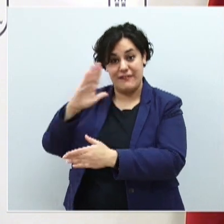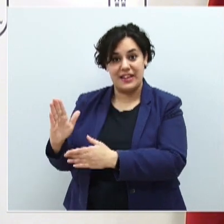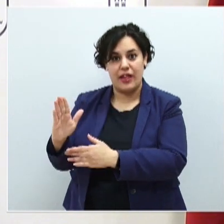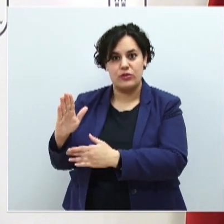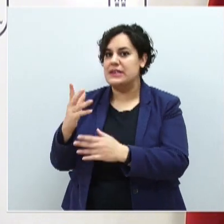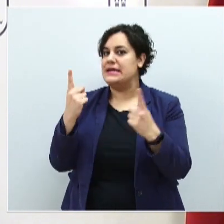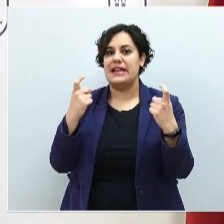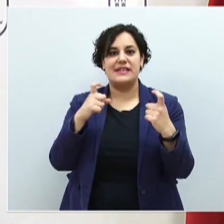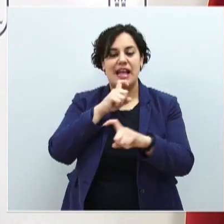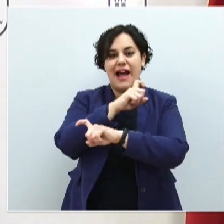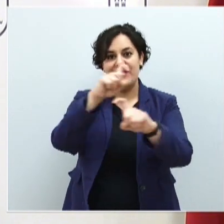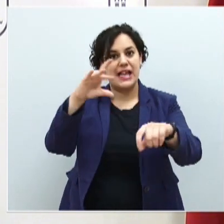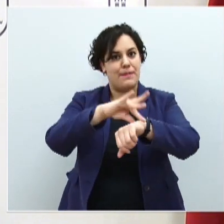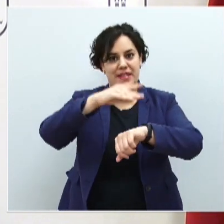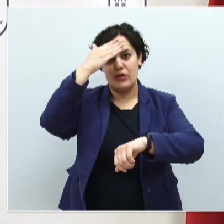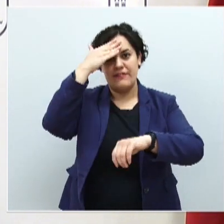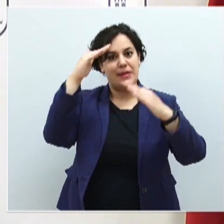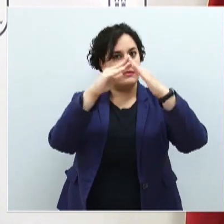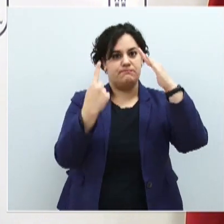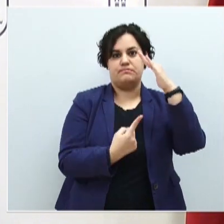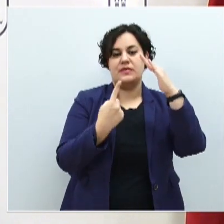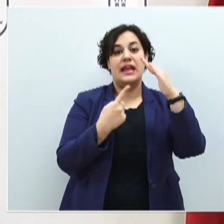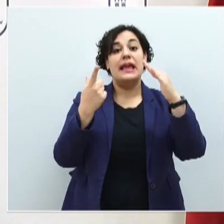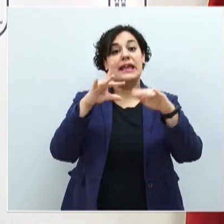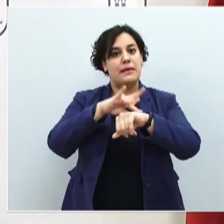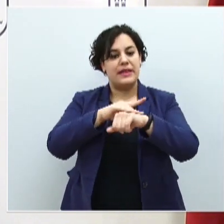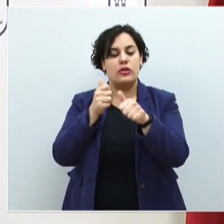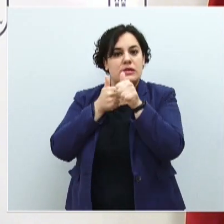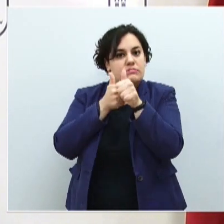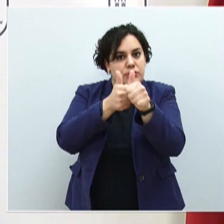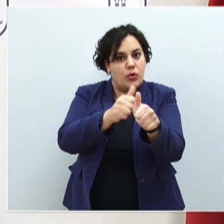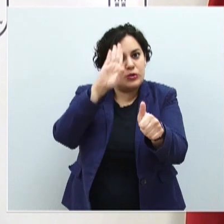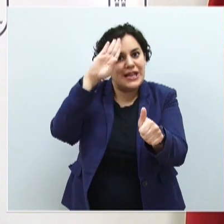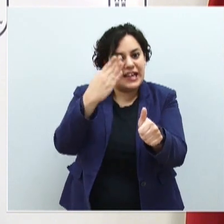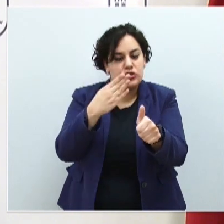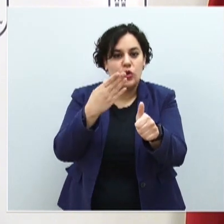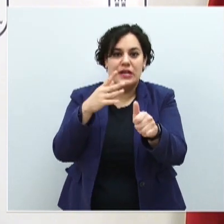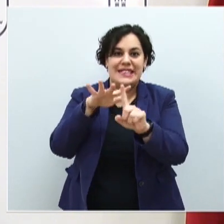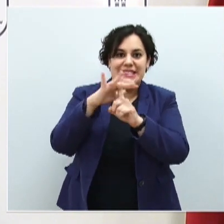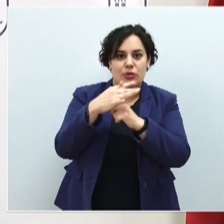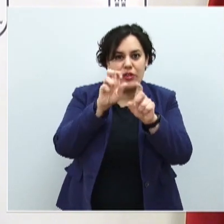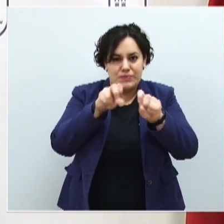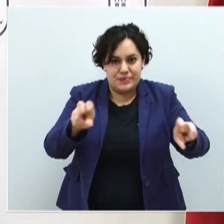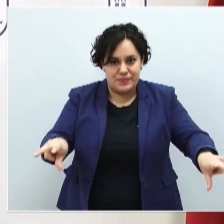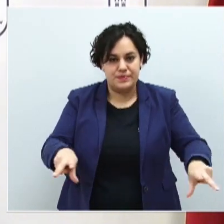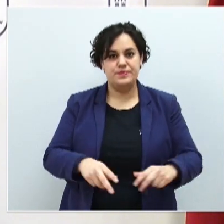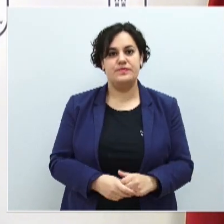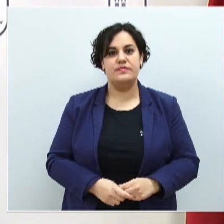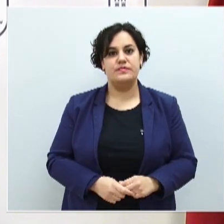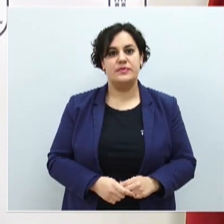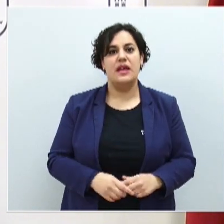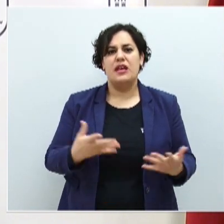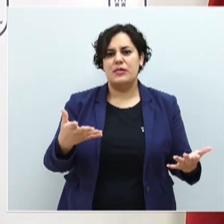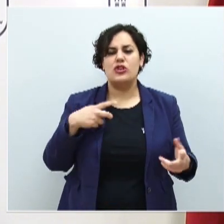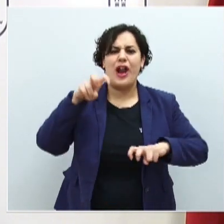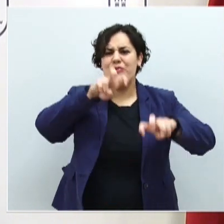tienen que notificarlo a su médico de familia para que les haga el seguimiento por si surge una complicación. Eso ahora mismo es lo más importante y no centrarnos en buscar test,